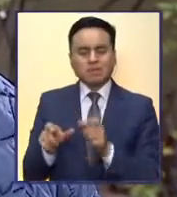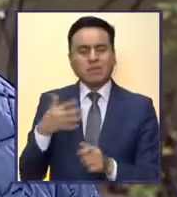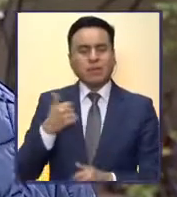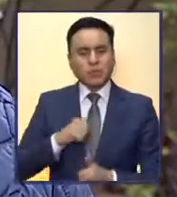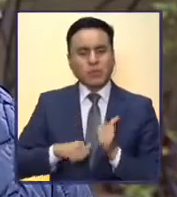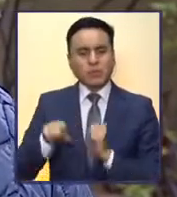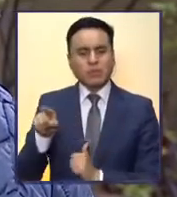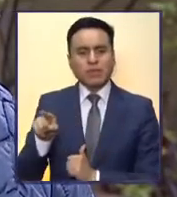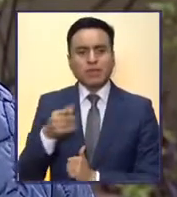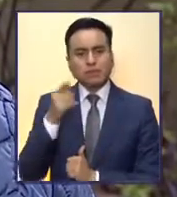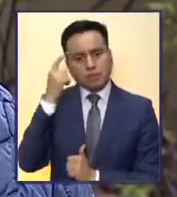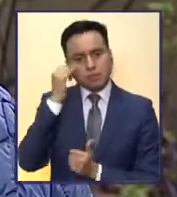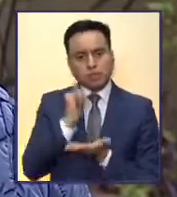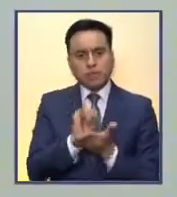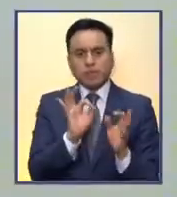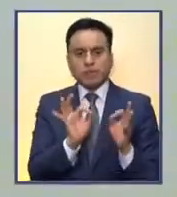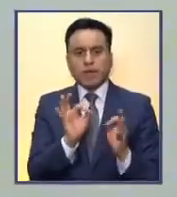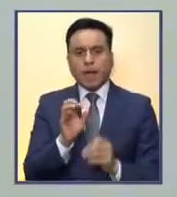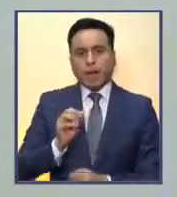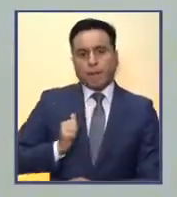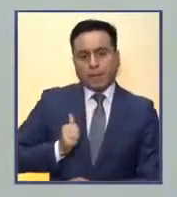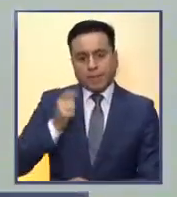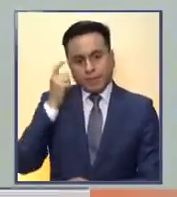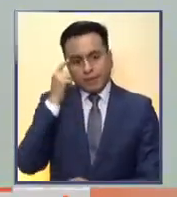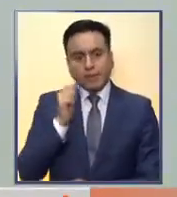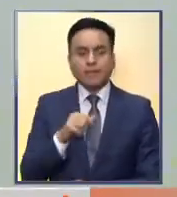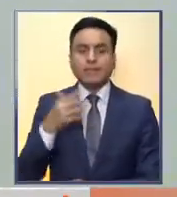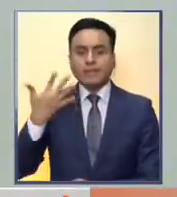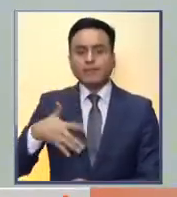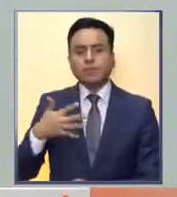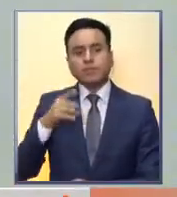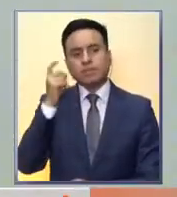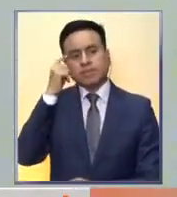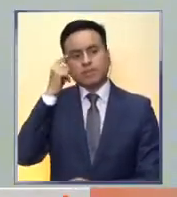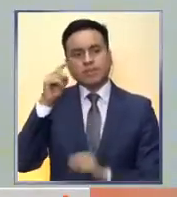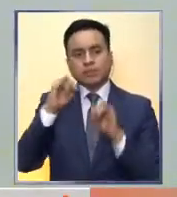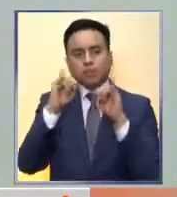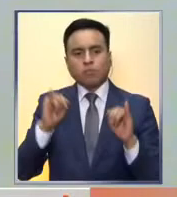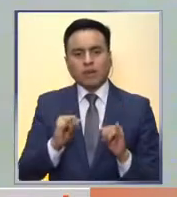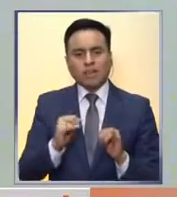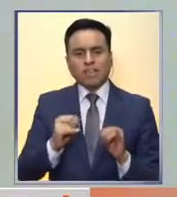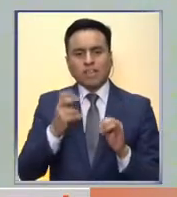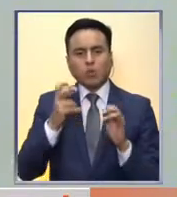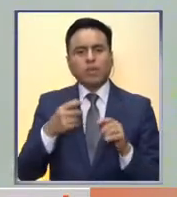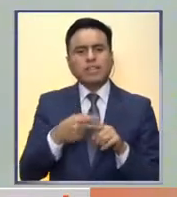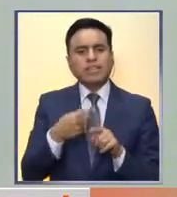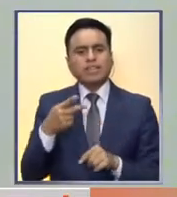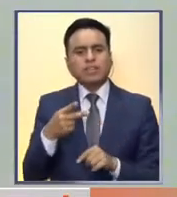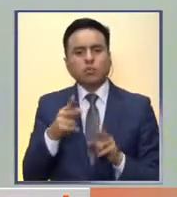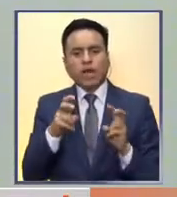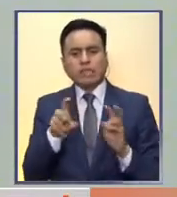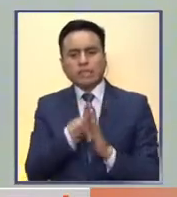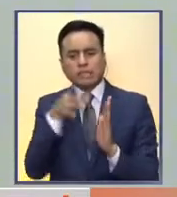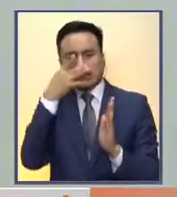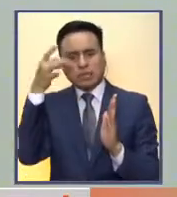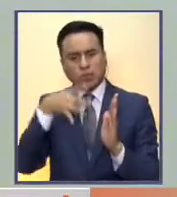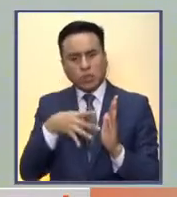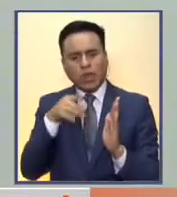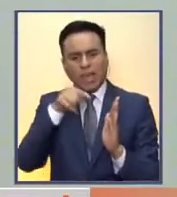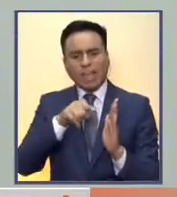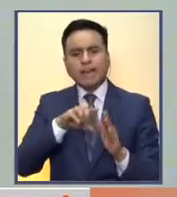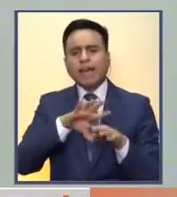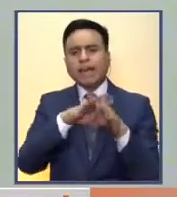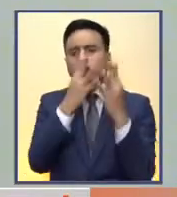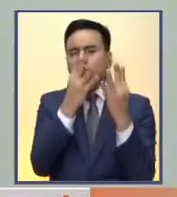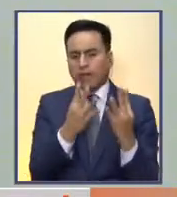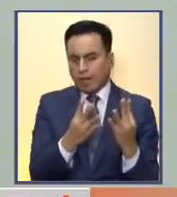en instituciones especializadas como la PDI. Lo importante sería que este tipo de delincuentes sexuales quedaran recluidos en